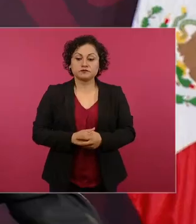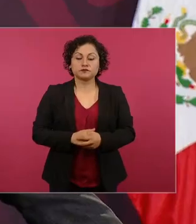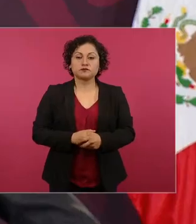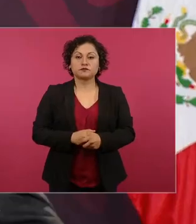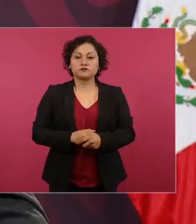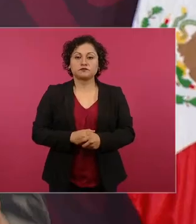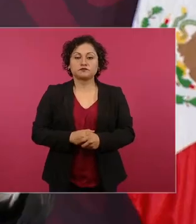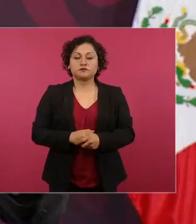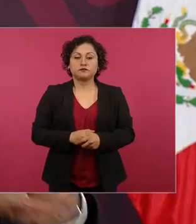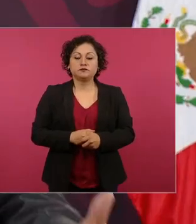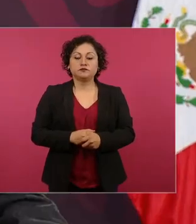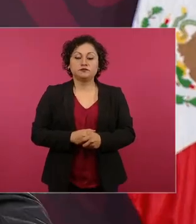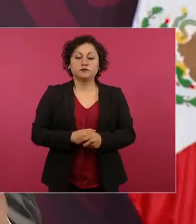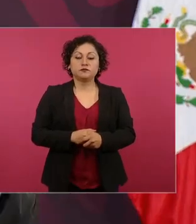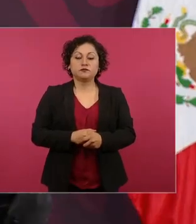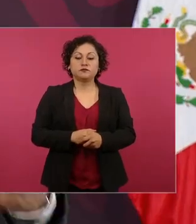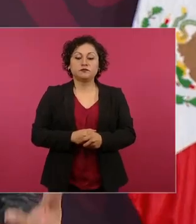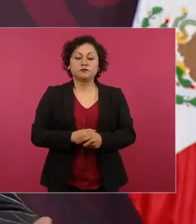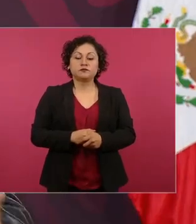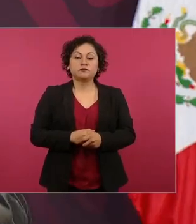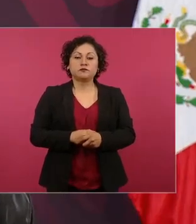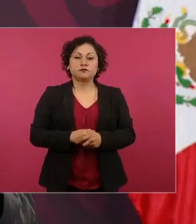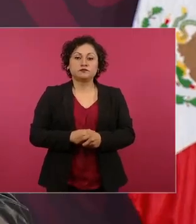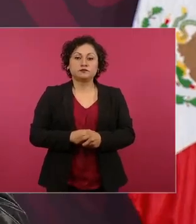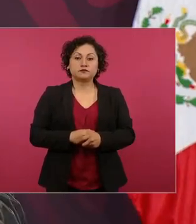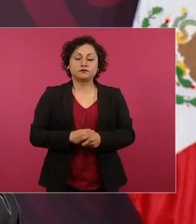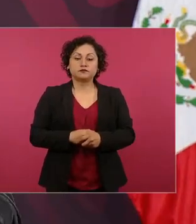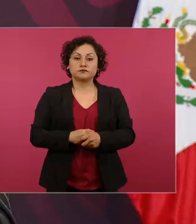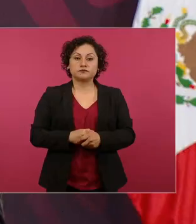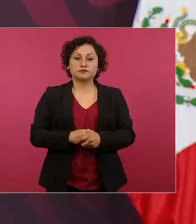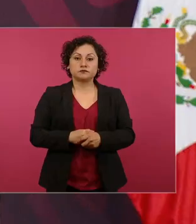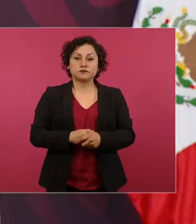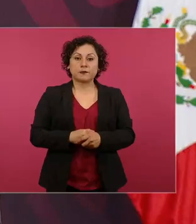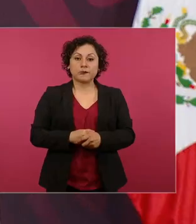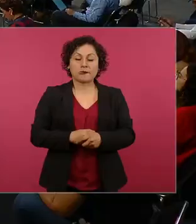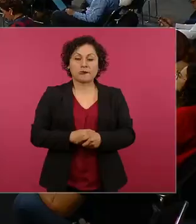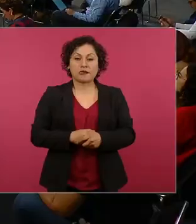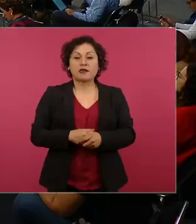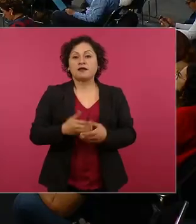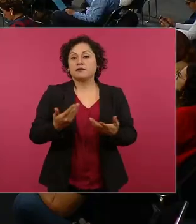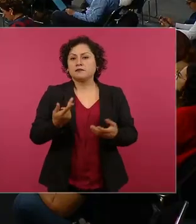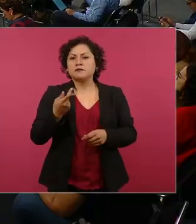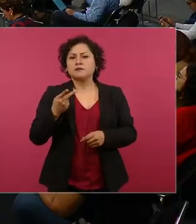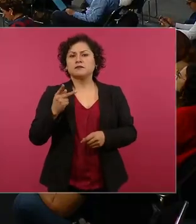Y lo que saben es calumniar